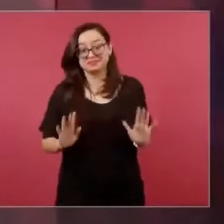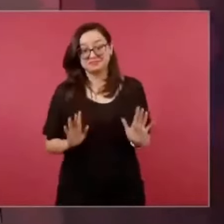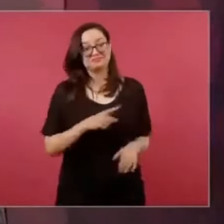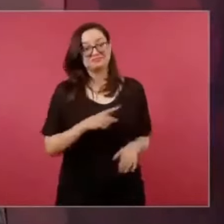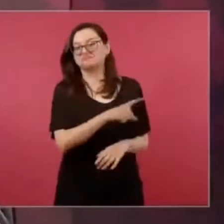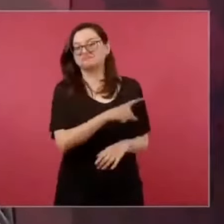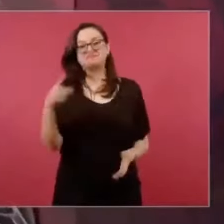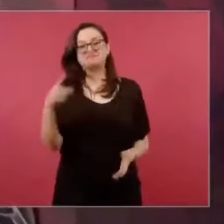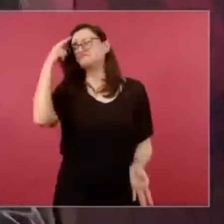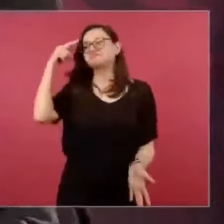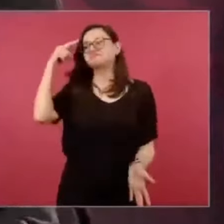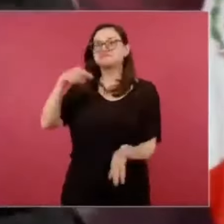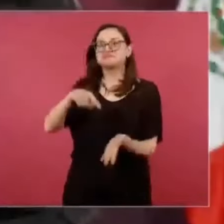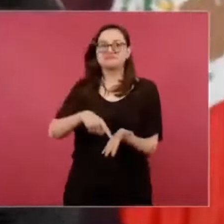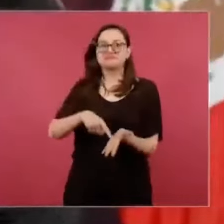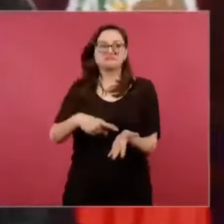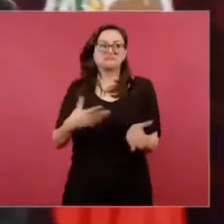¿qué